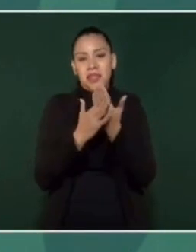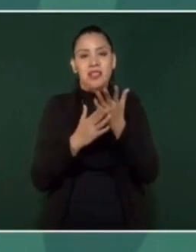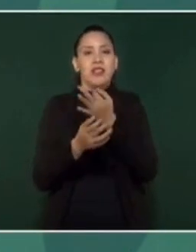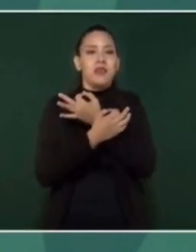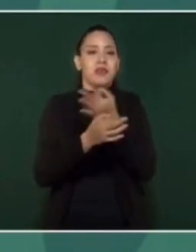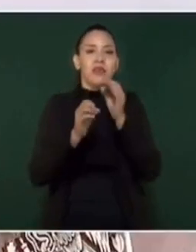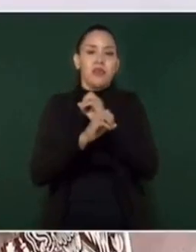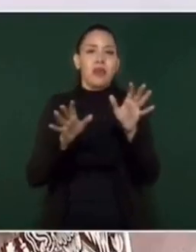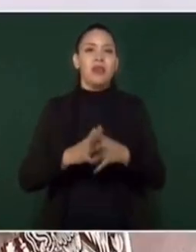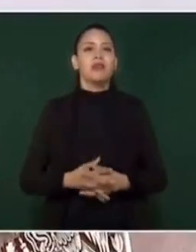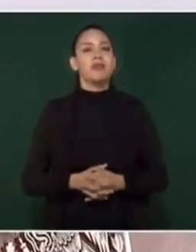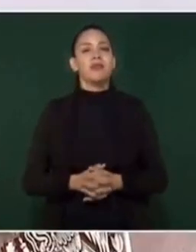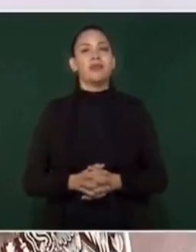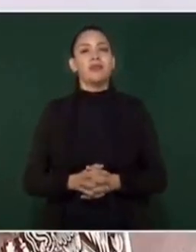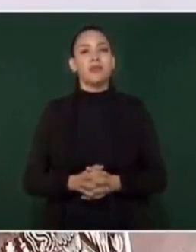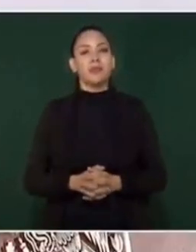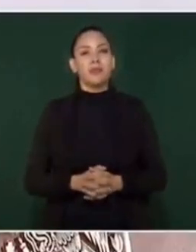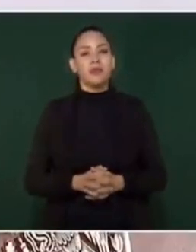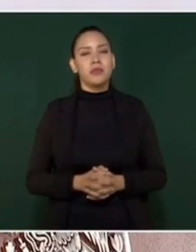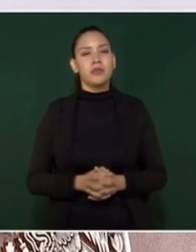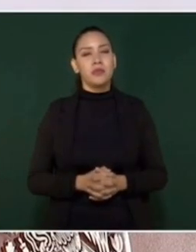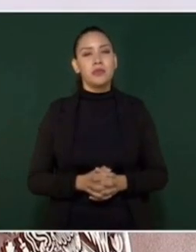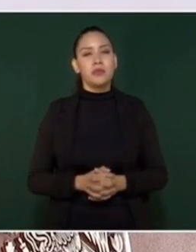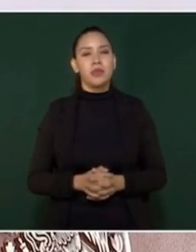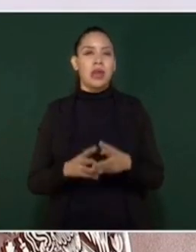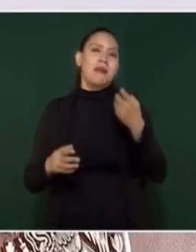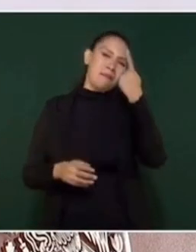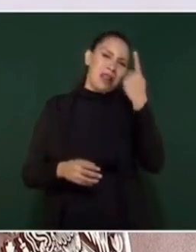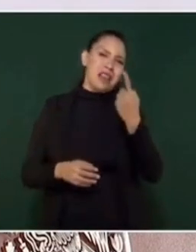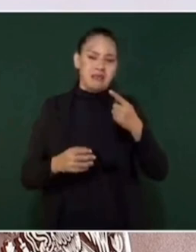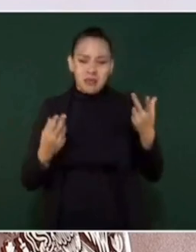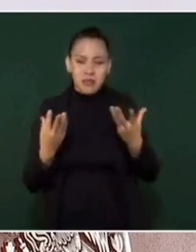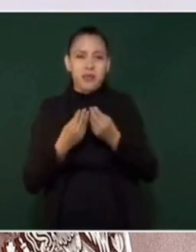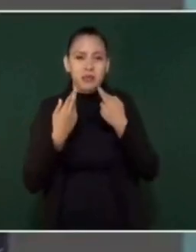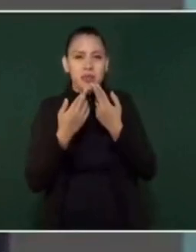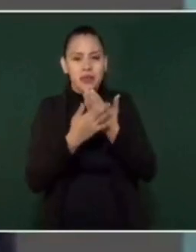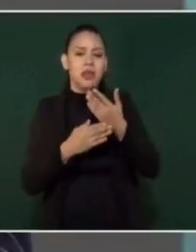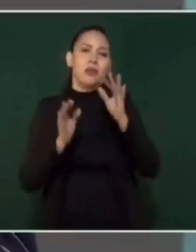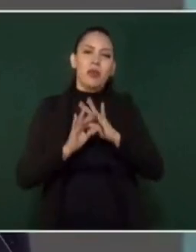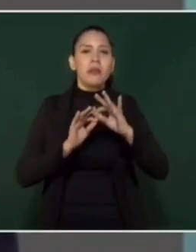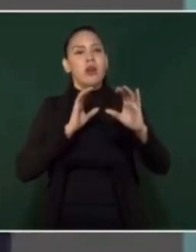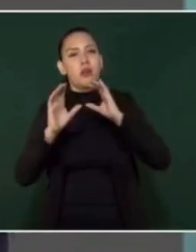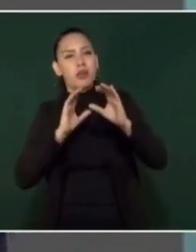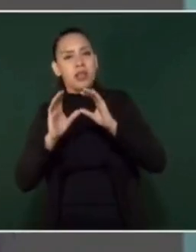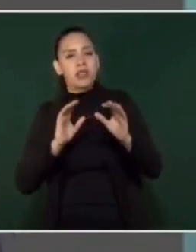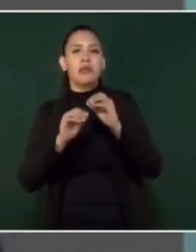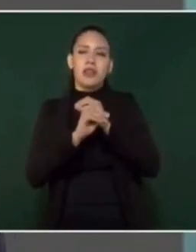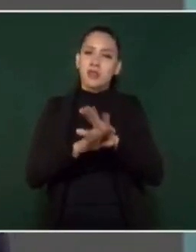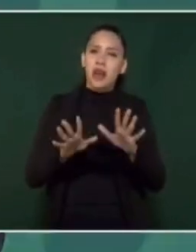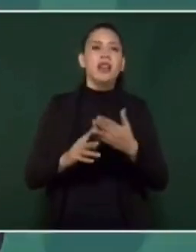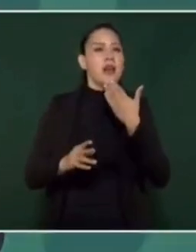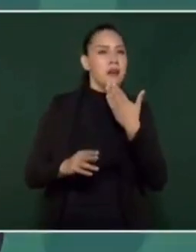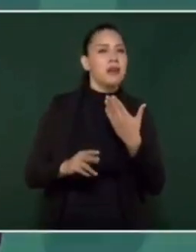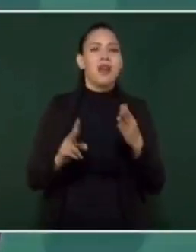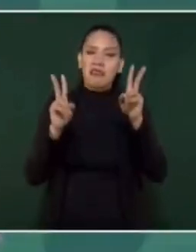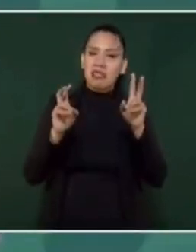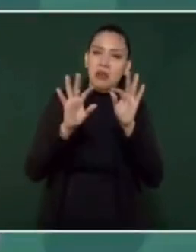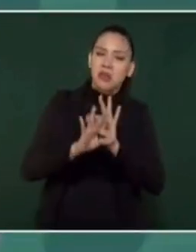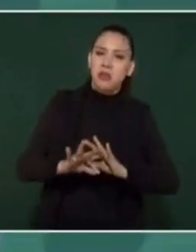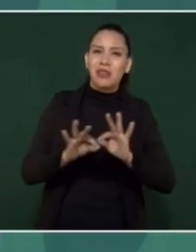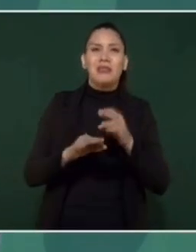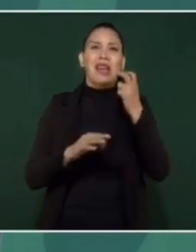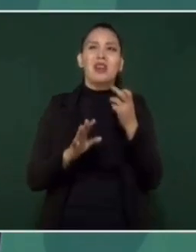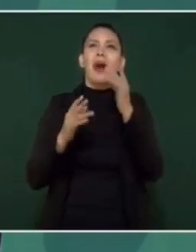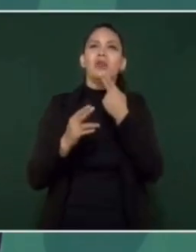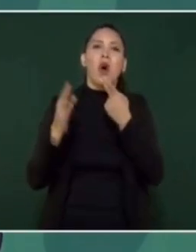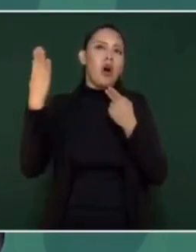es un diálogo circular de comunicación de muy buen nivel. No tiene que ver con la